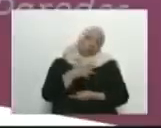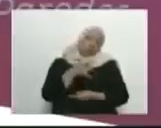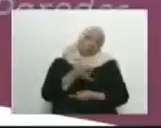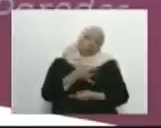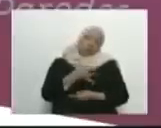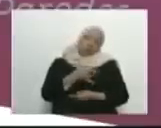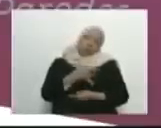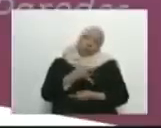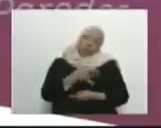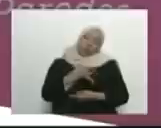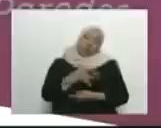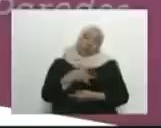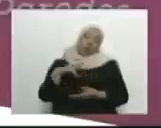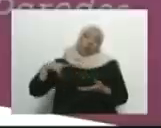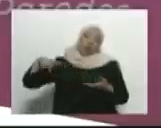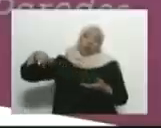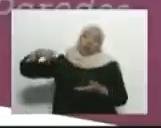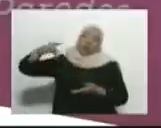la valía